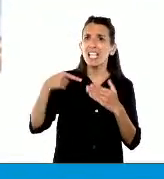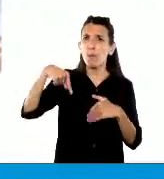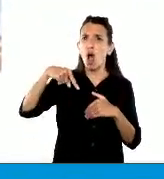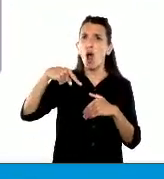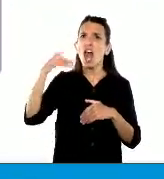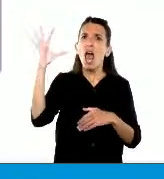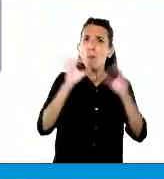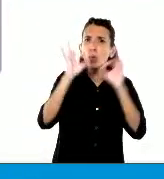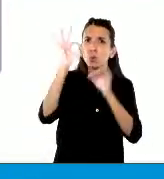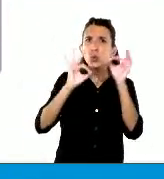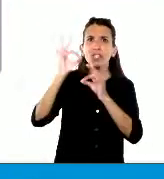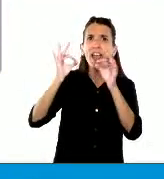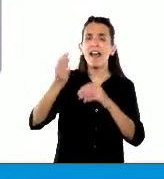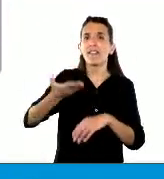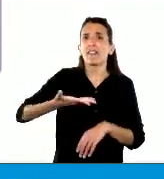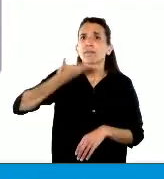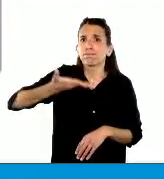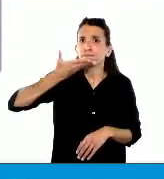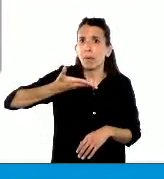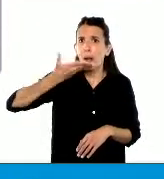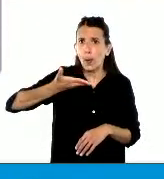iniciar este